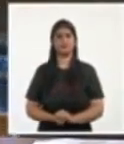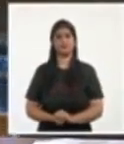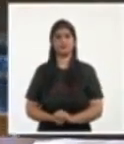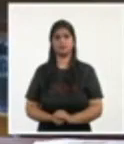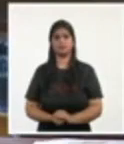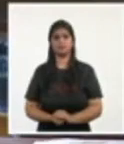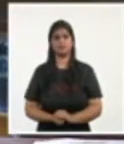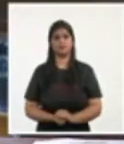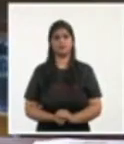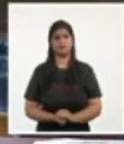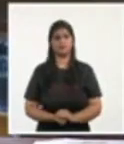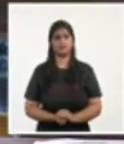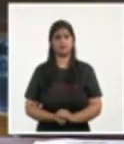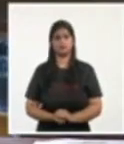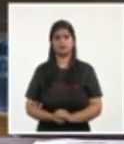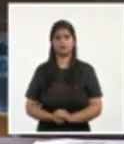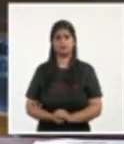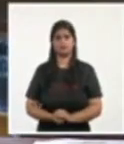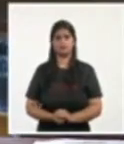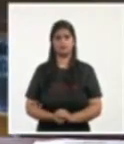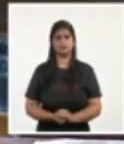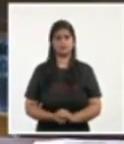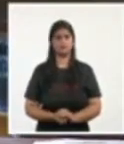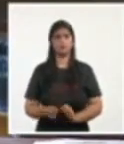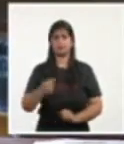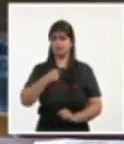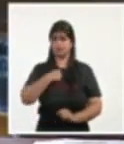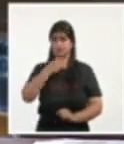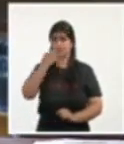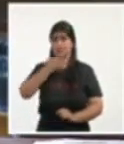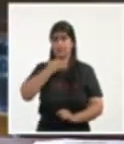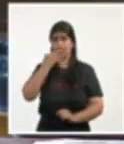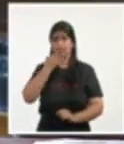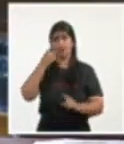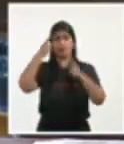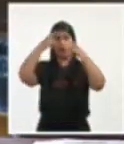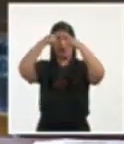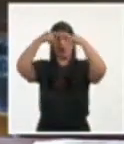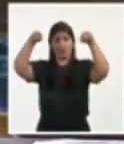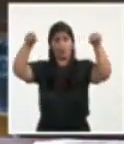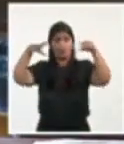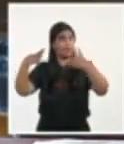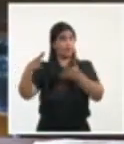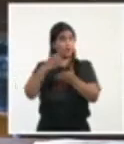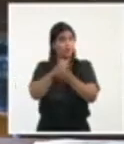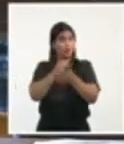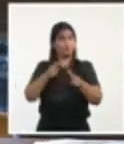prácticamente todas las provincias han estado presentando un incremento de la transmisión.